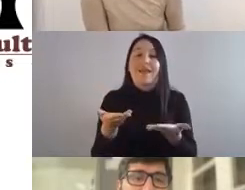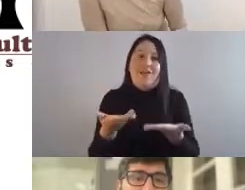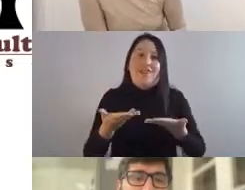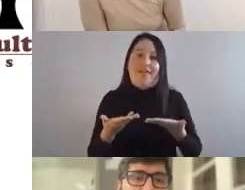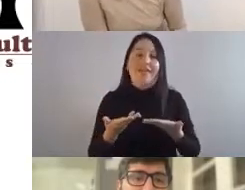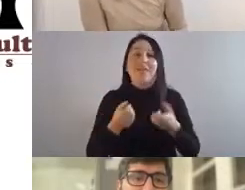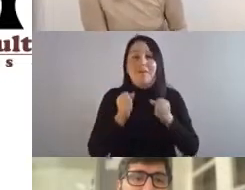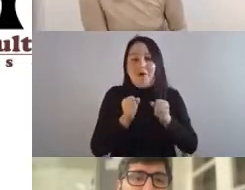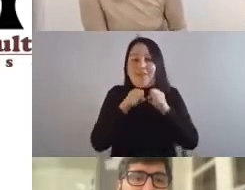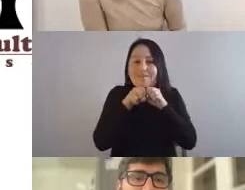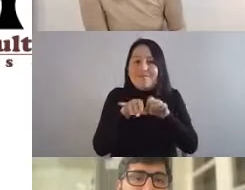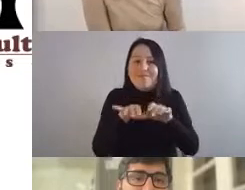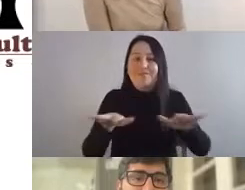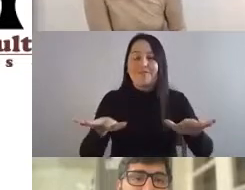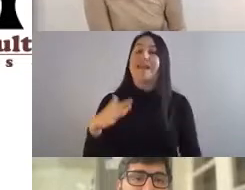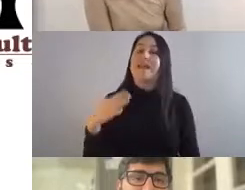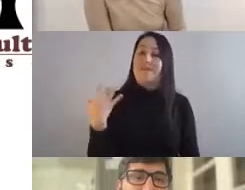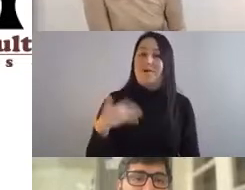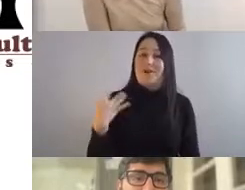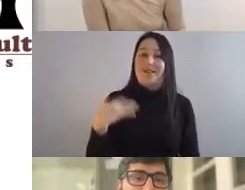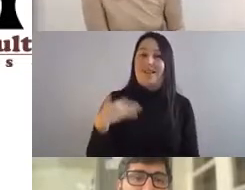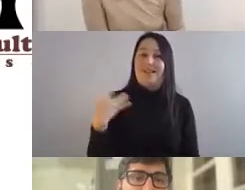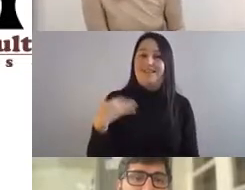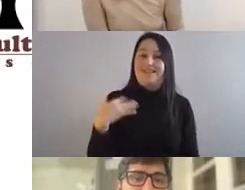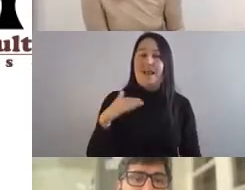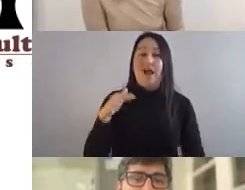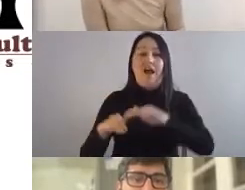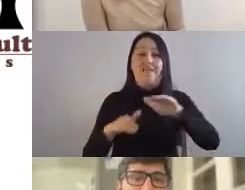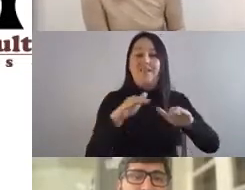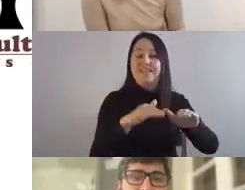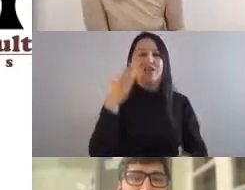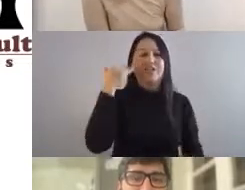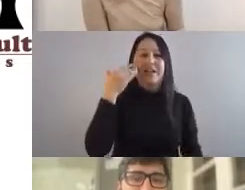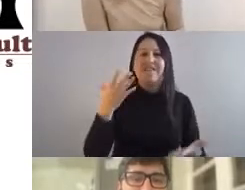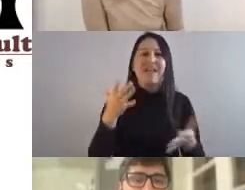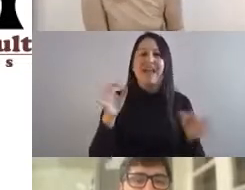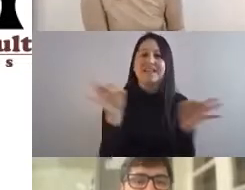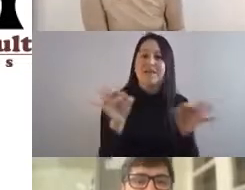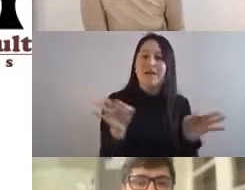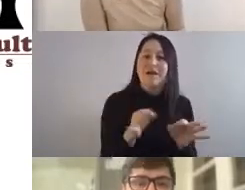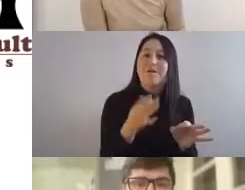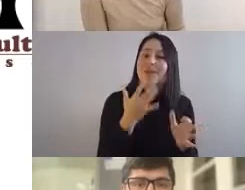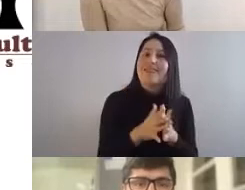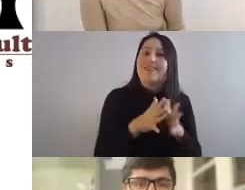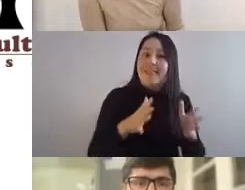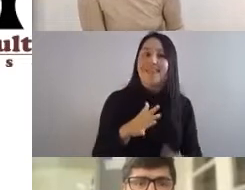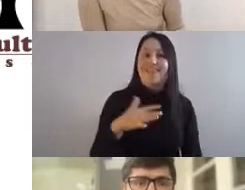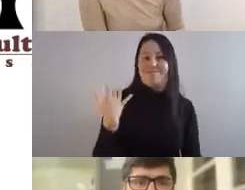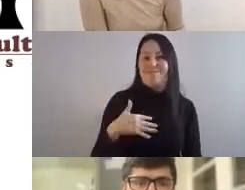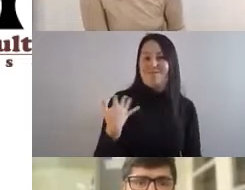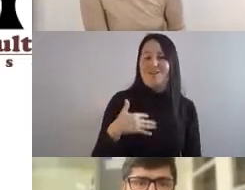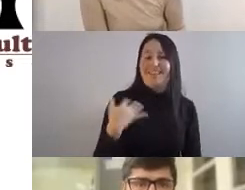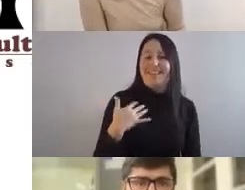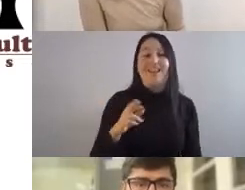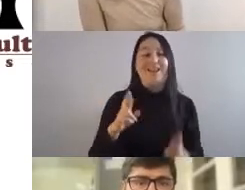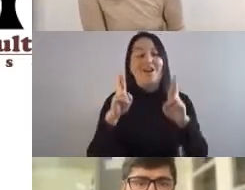y la importancia que muchas veces no se sabe explicar muy bien por qué es tan importante Ujú. y ojalá les